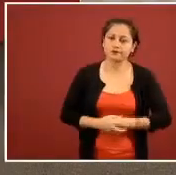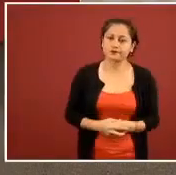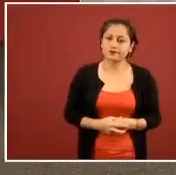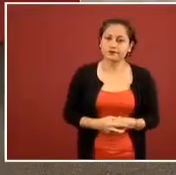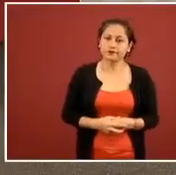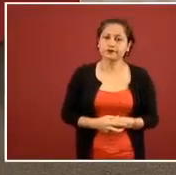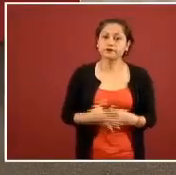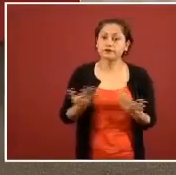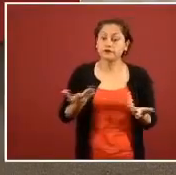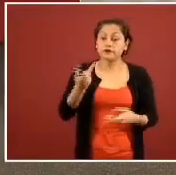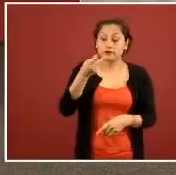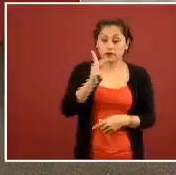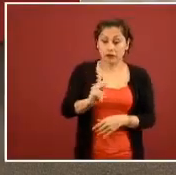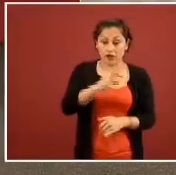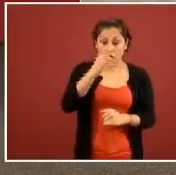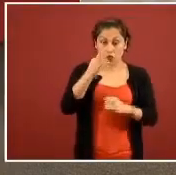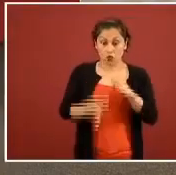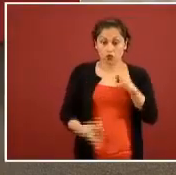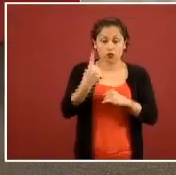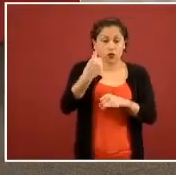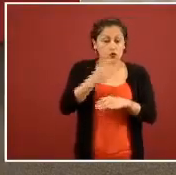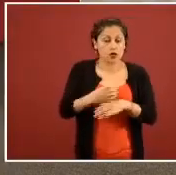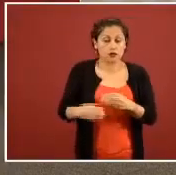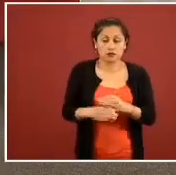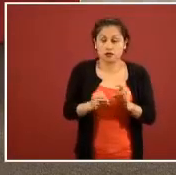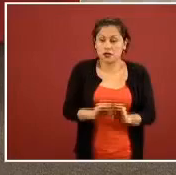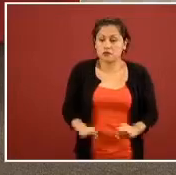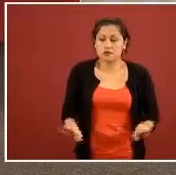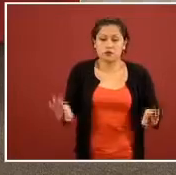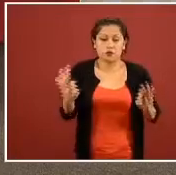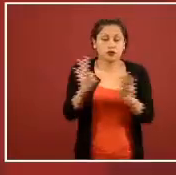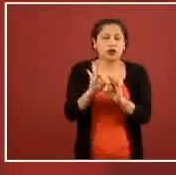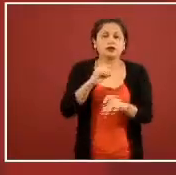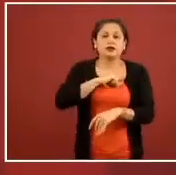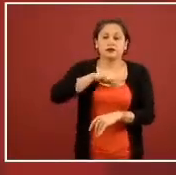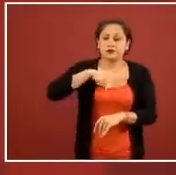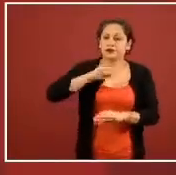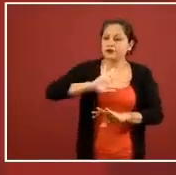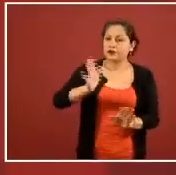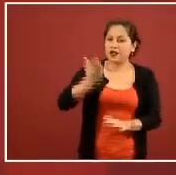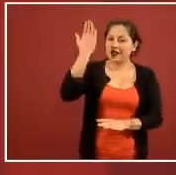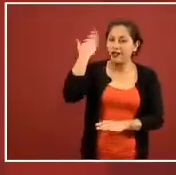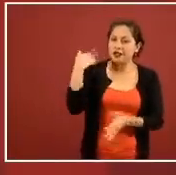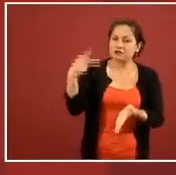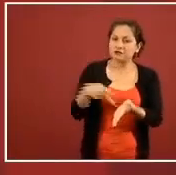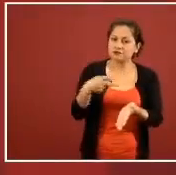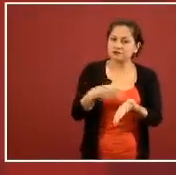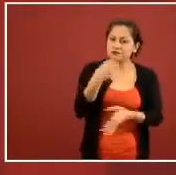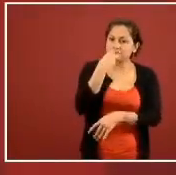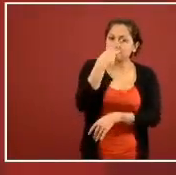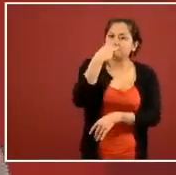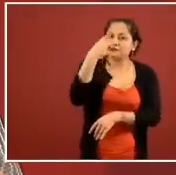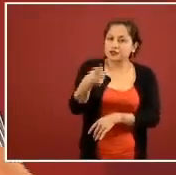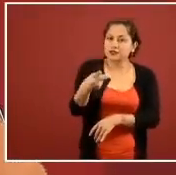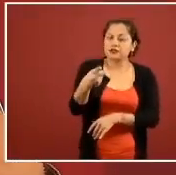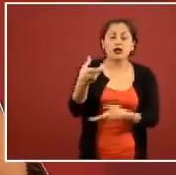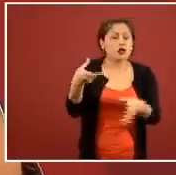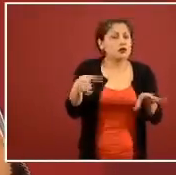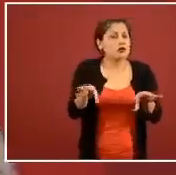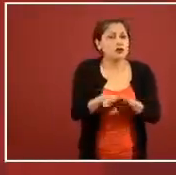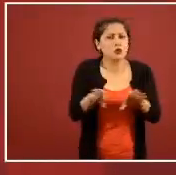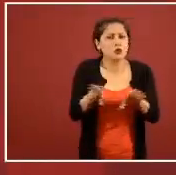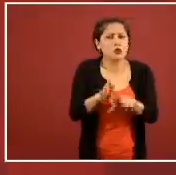los elementos que es extremadamente importante, y esto lo hemos dicho por semanas, para lograr una respuesta efectiva,